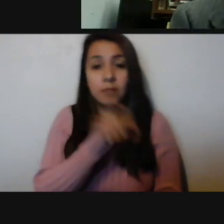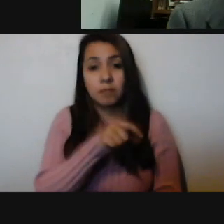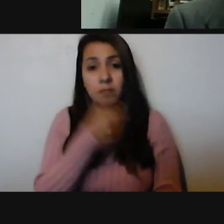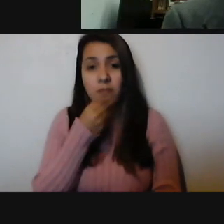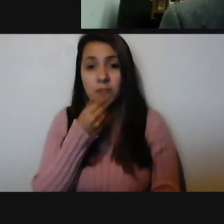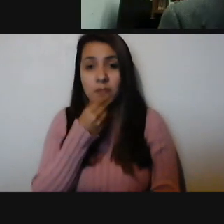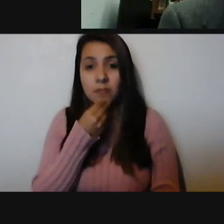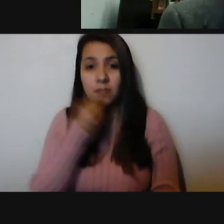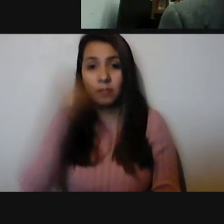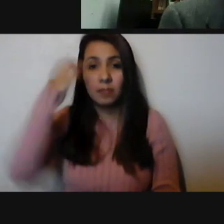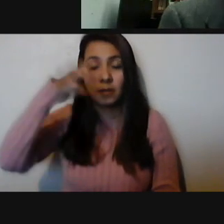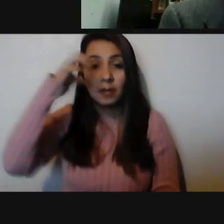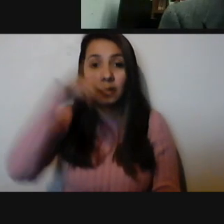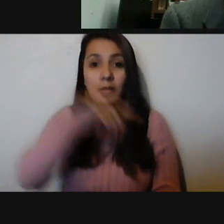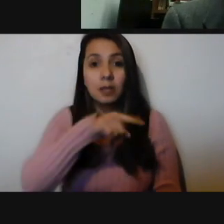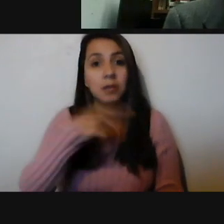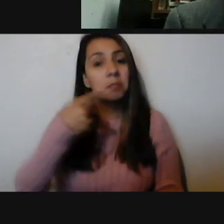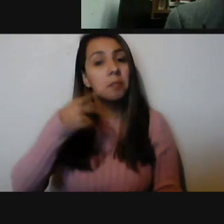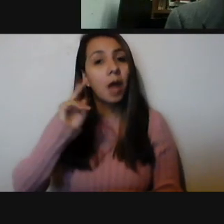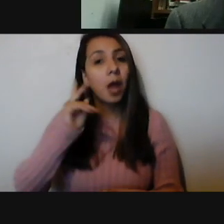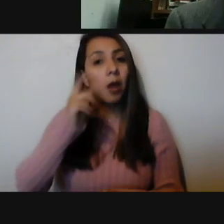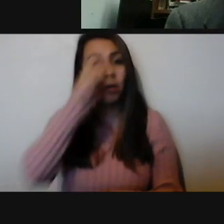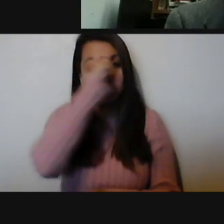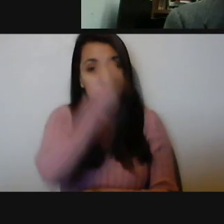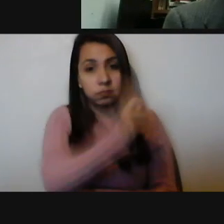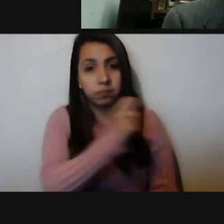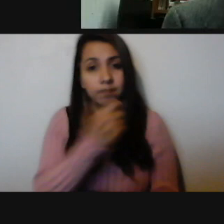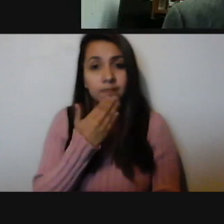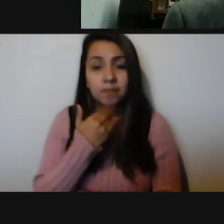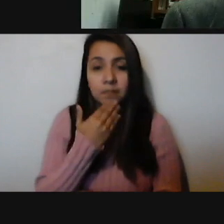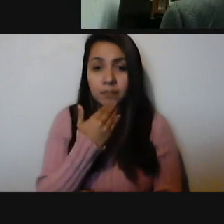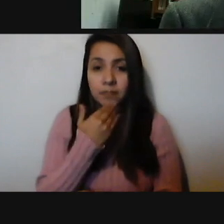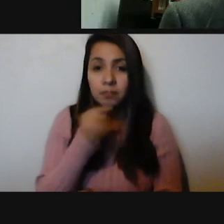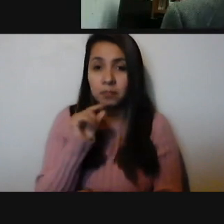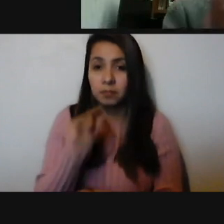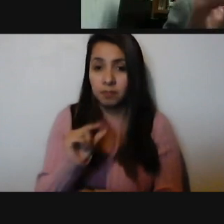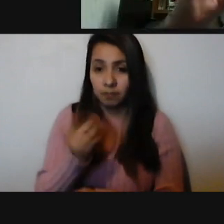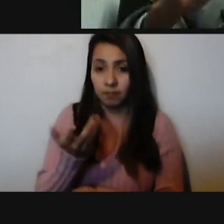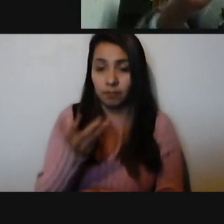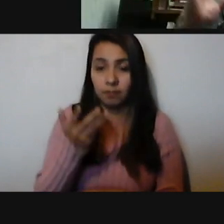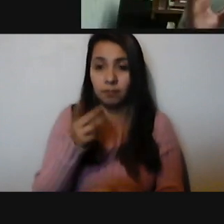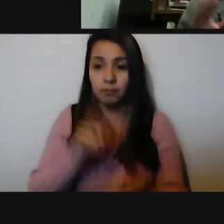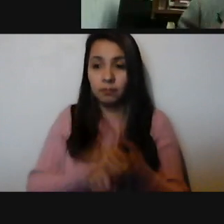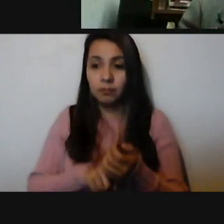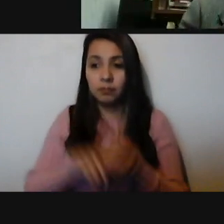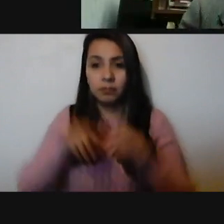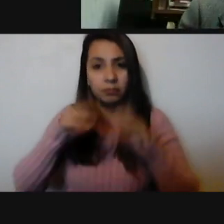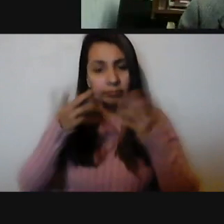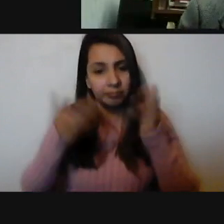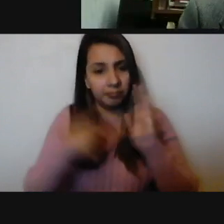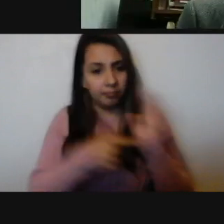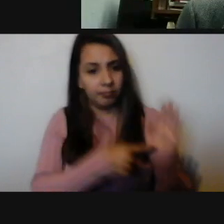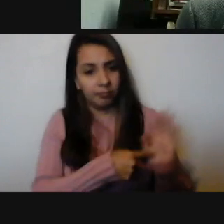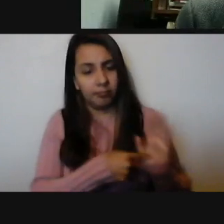versatilidad experimental, y no tiene ese alcance en el reconocimiento